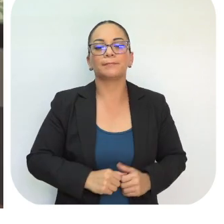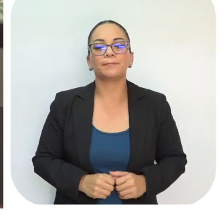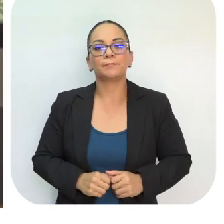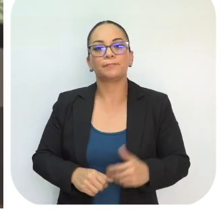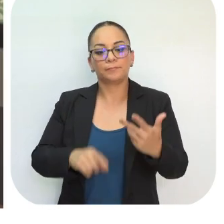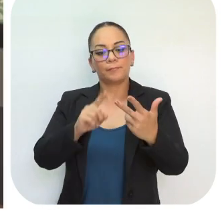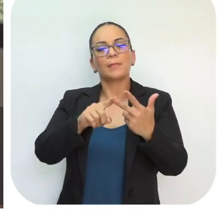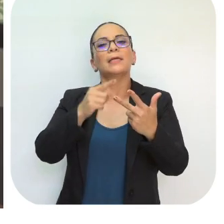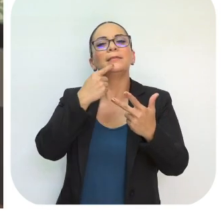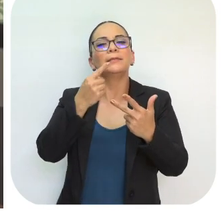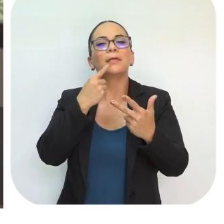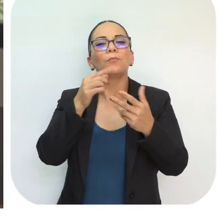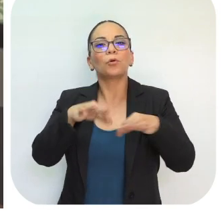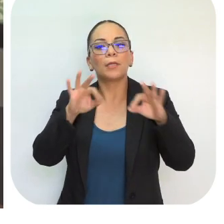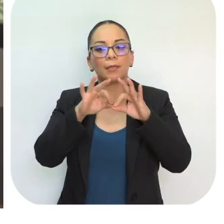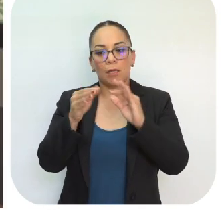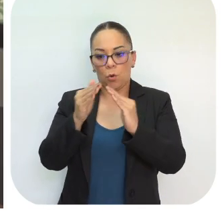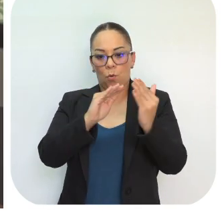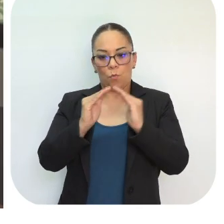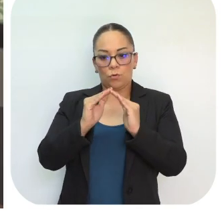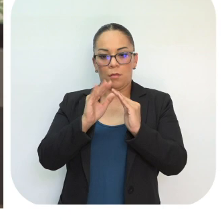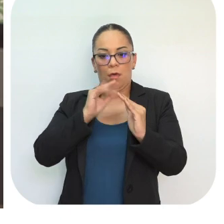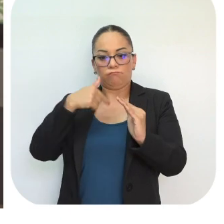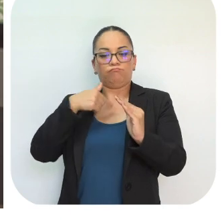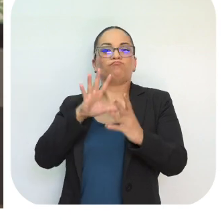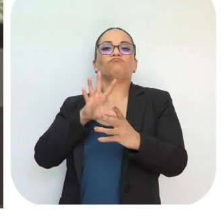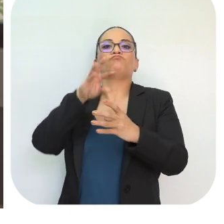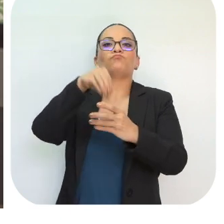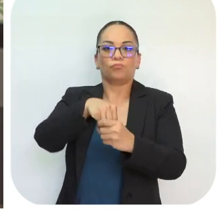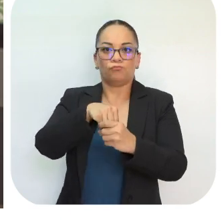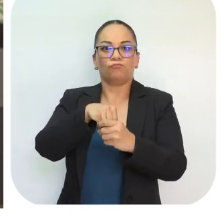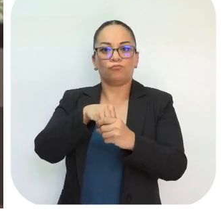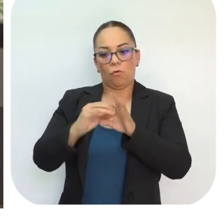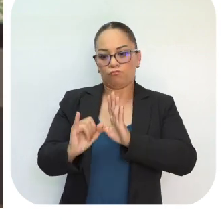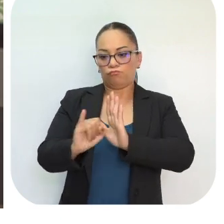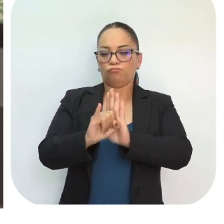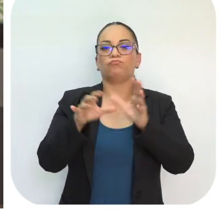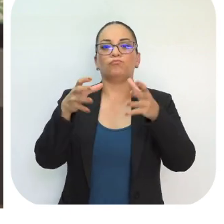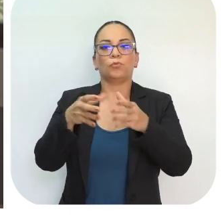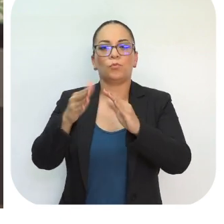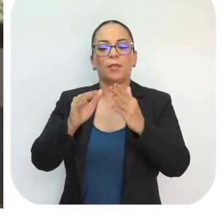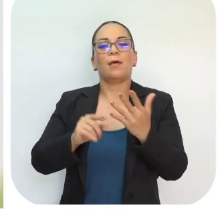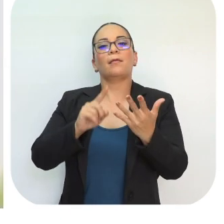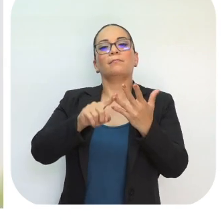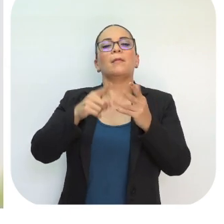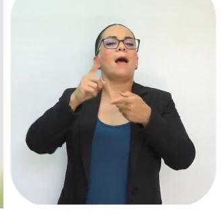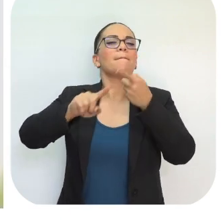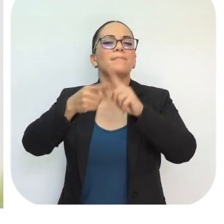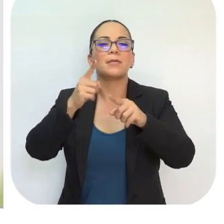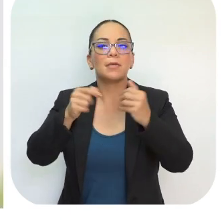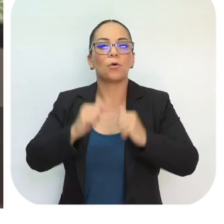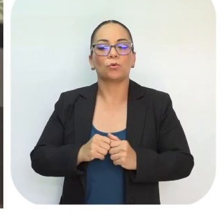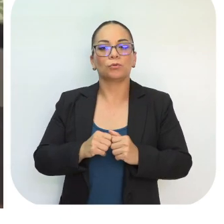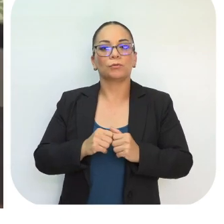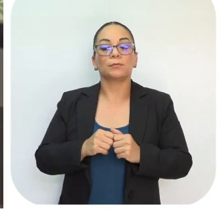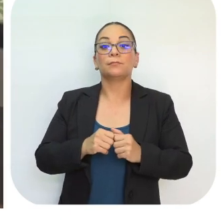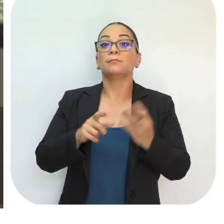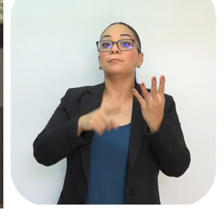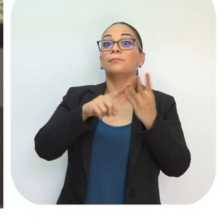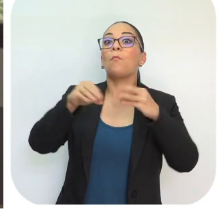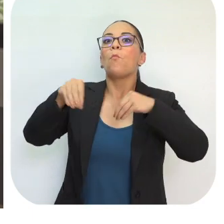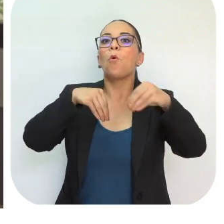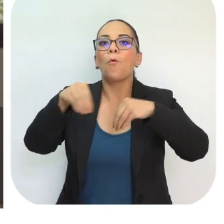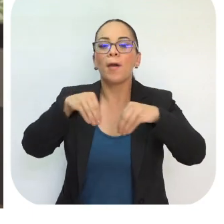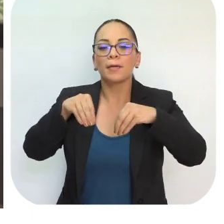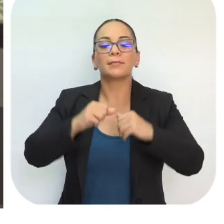Tener una comunidad, un sentido de pertenencia, amigos, amigas, y moverse. Claro, que